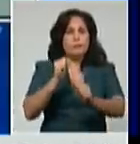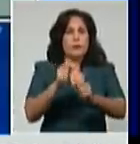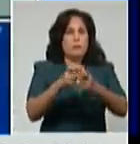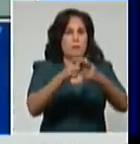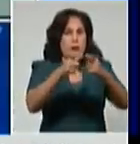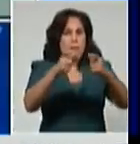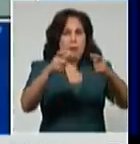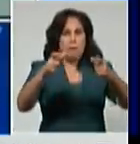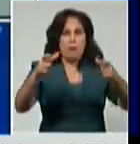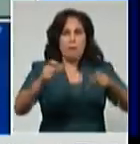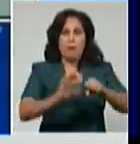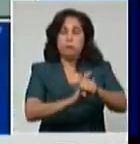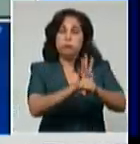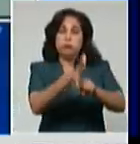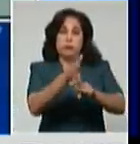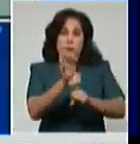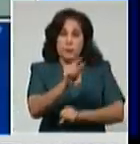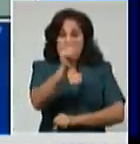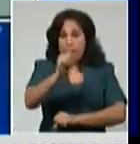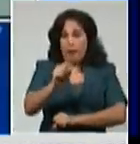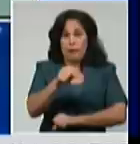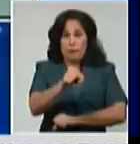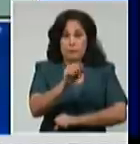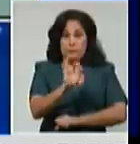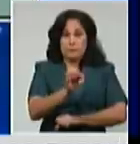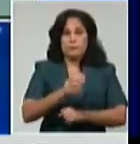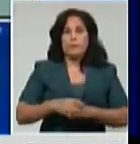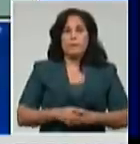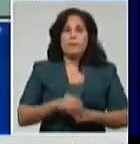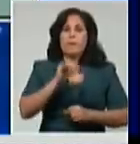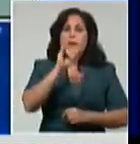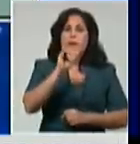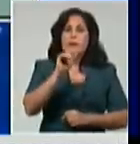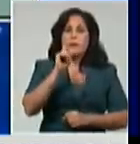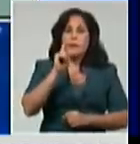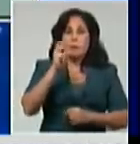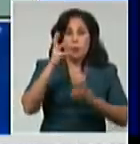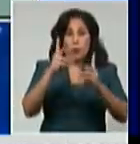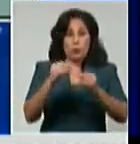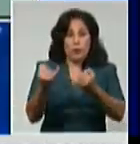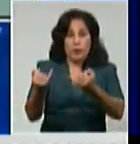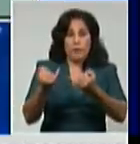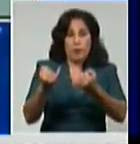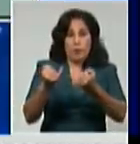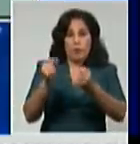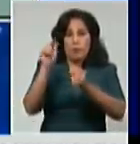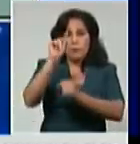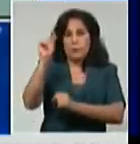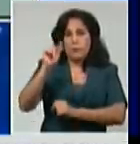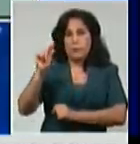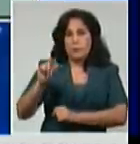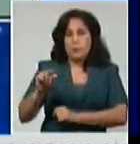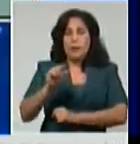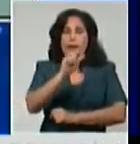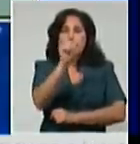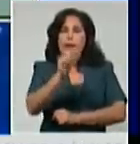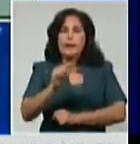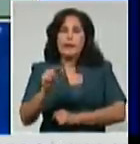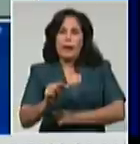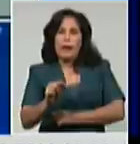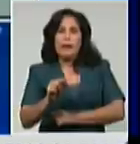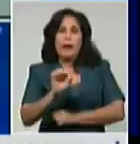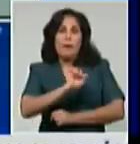número de casos, y solamente se señala en la nota que Italia bate su